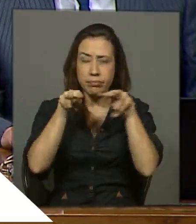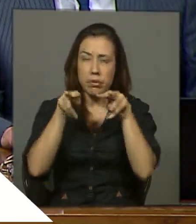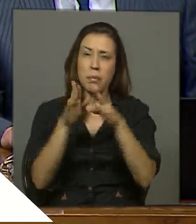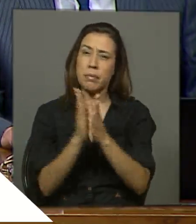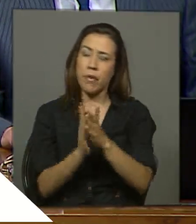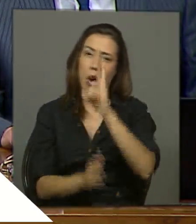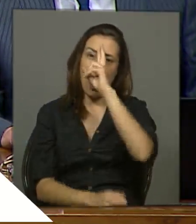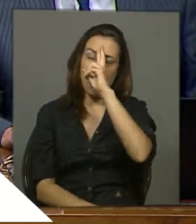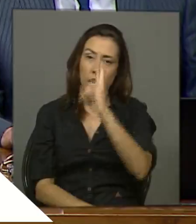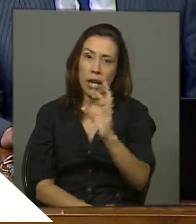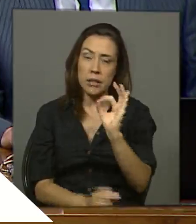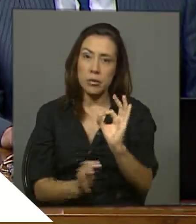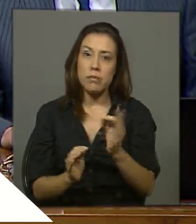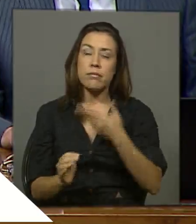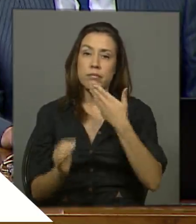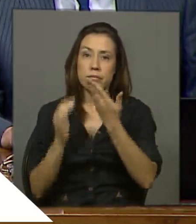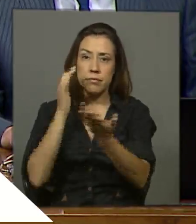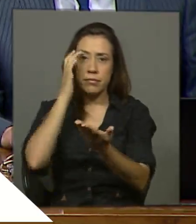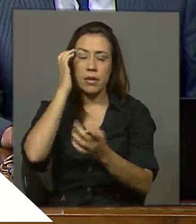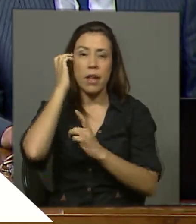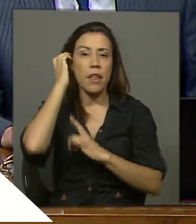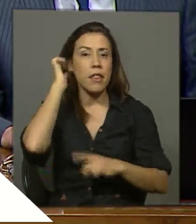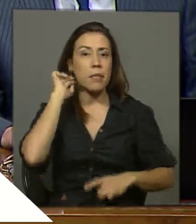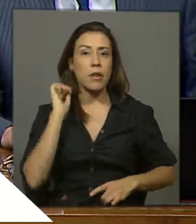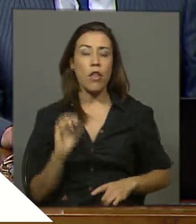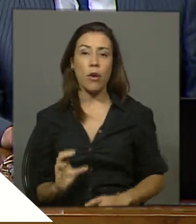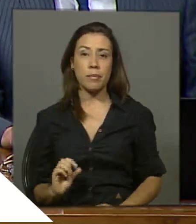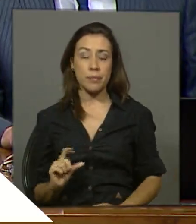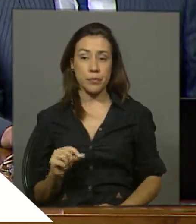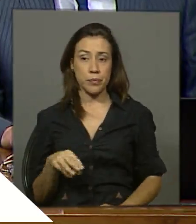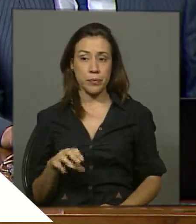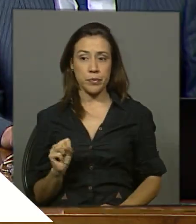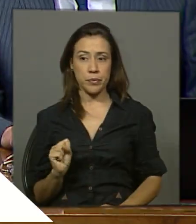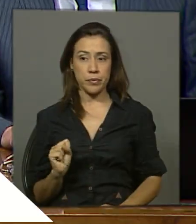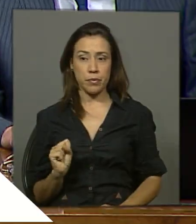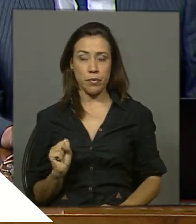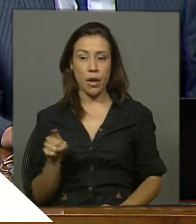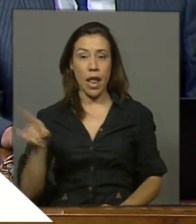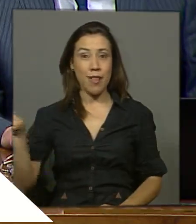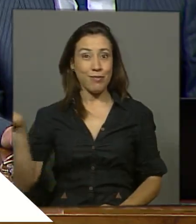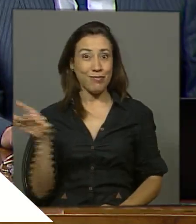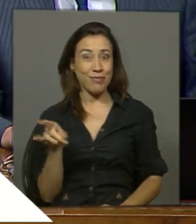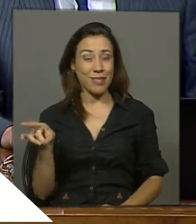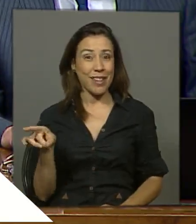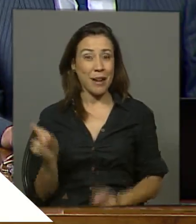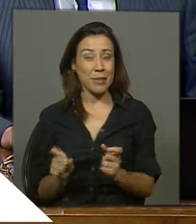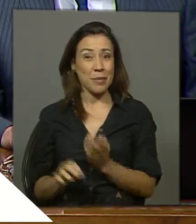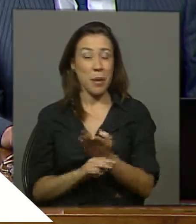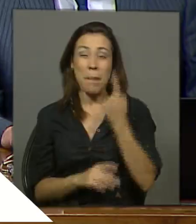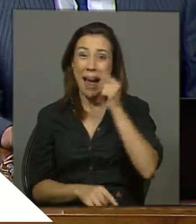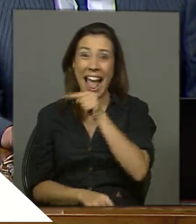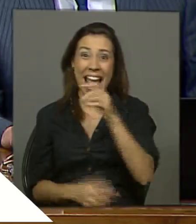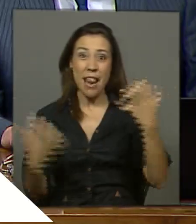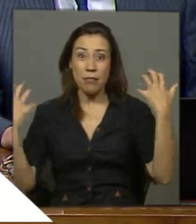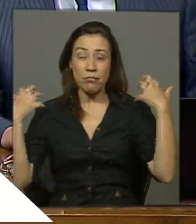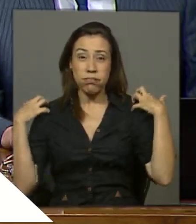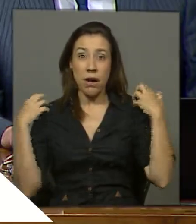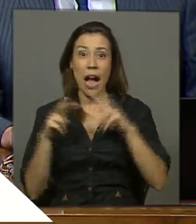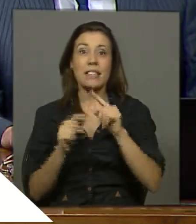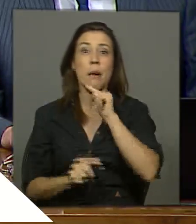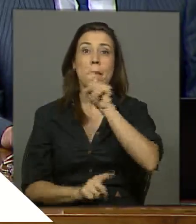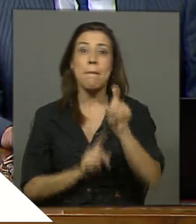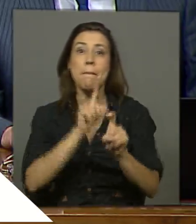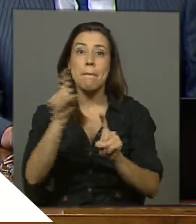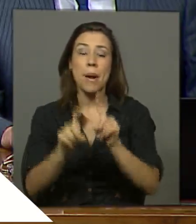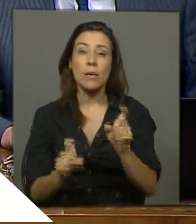respeto y ofrezco la palabra al diputado Antonio coloma quien ha sido designado por los solicitantes para formular consultas al